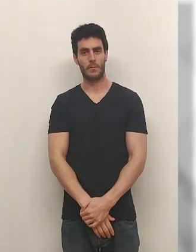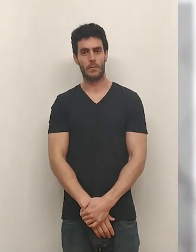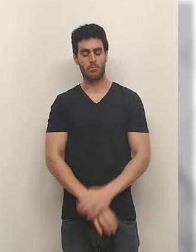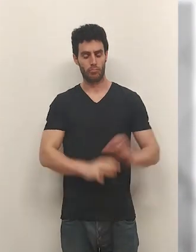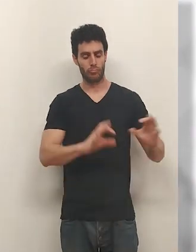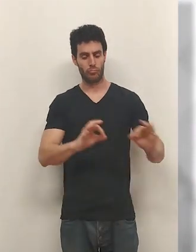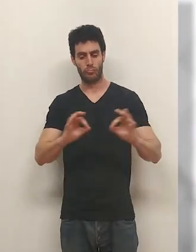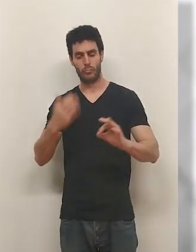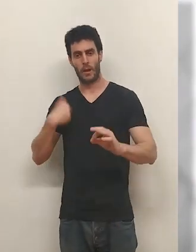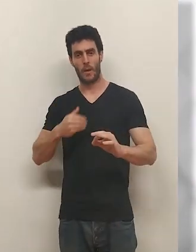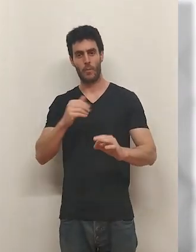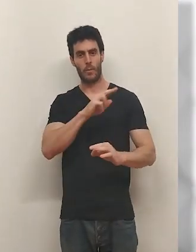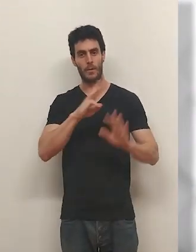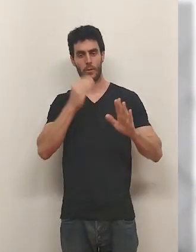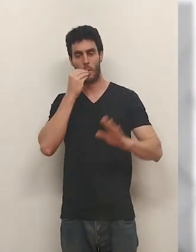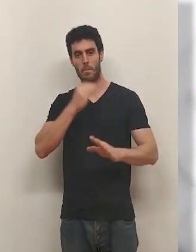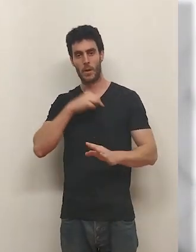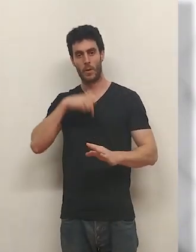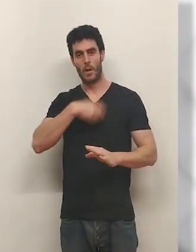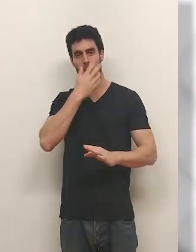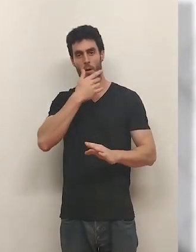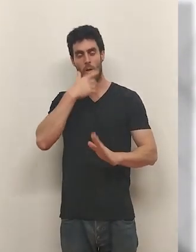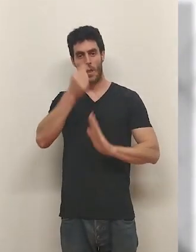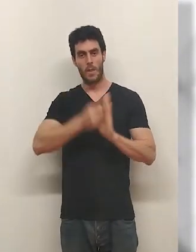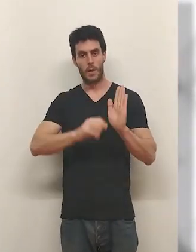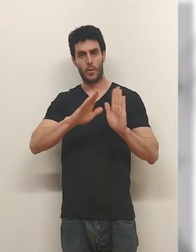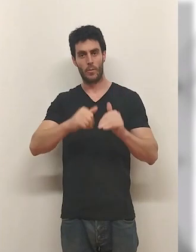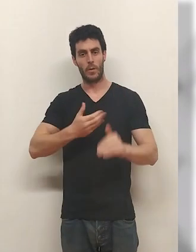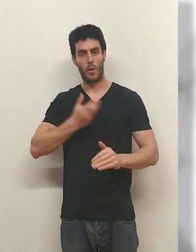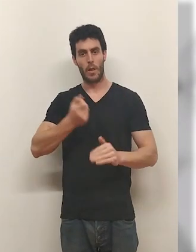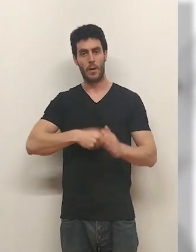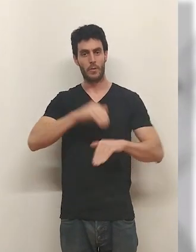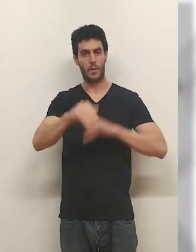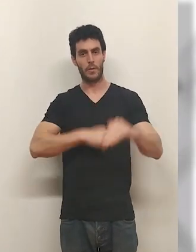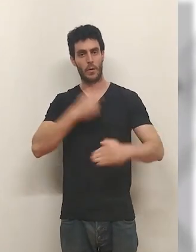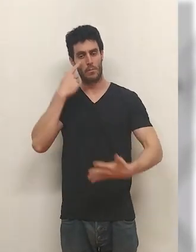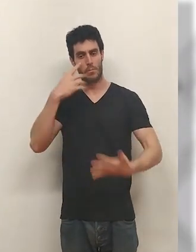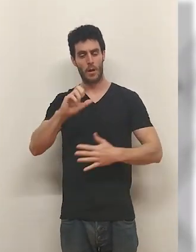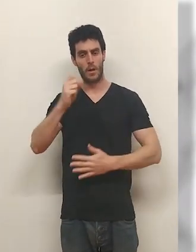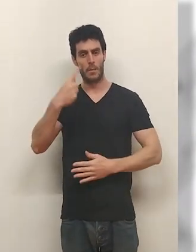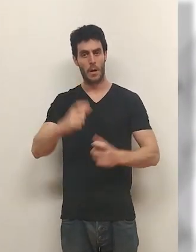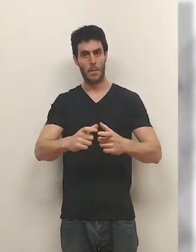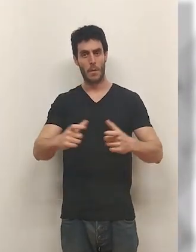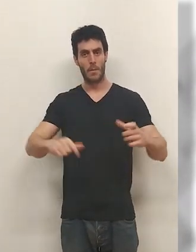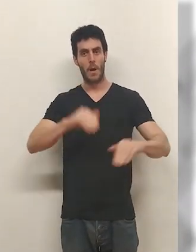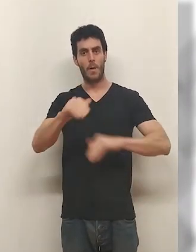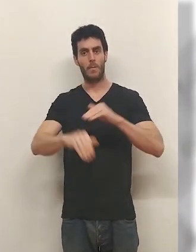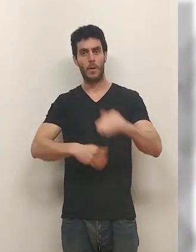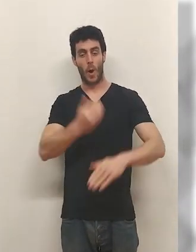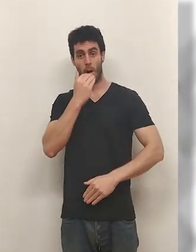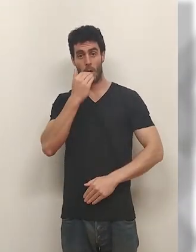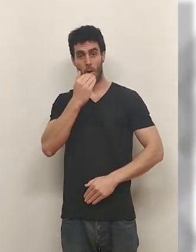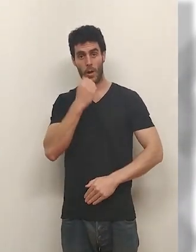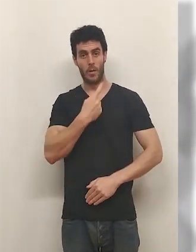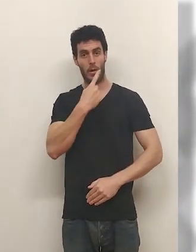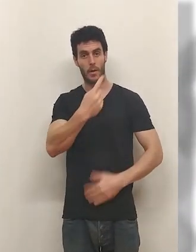Con todo listo ya para la cita con las urnas, hoy hemos conocido los últimos datos del censo electoral. El más llamativo es el incremento del voto por correo que